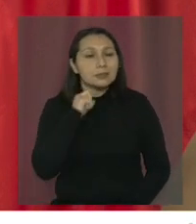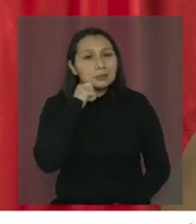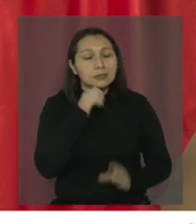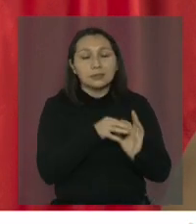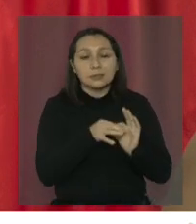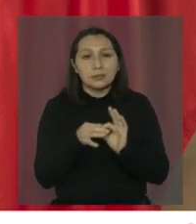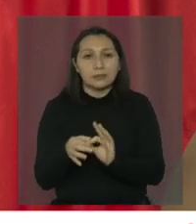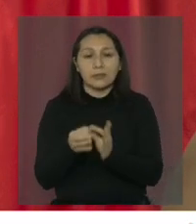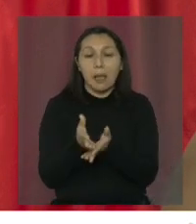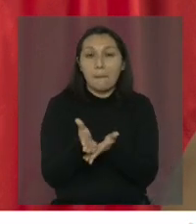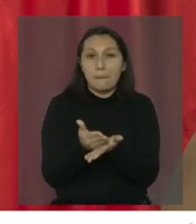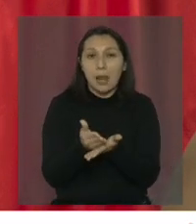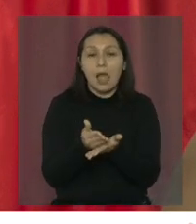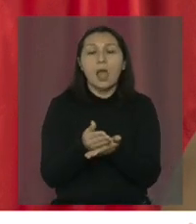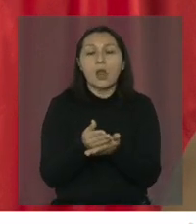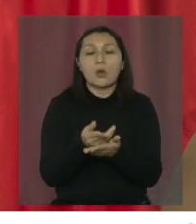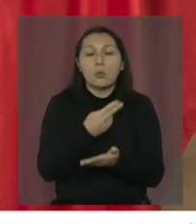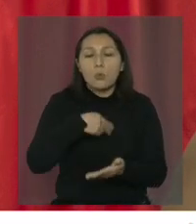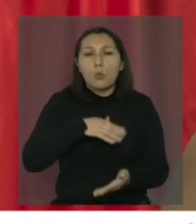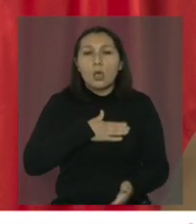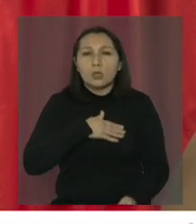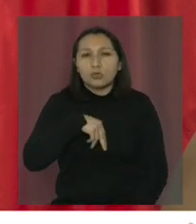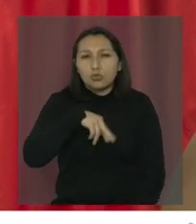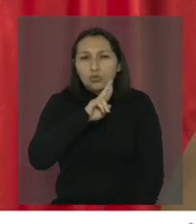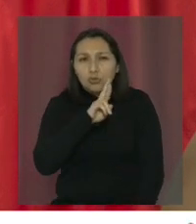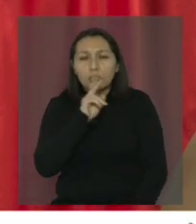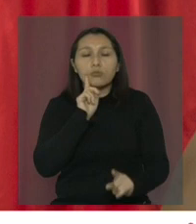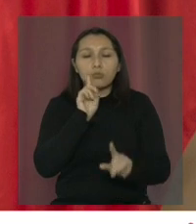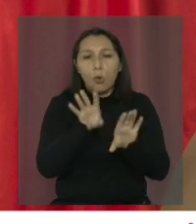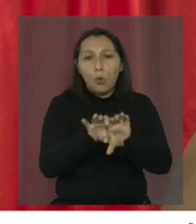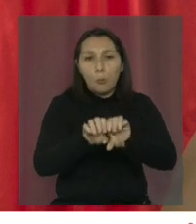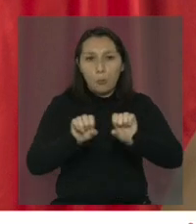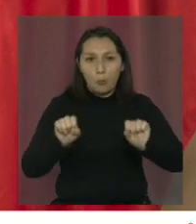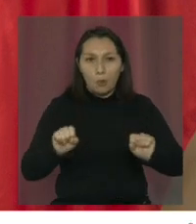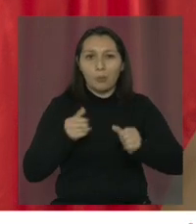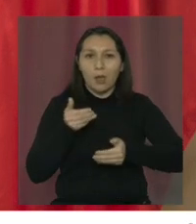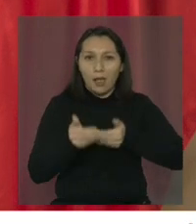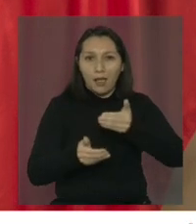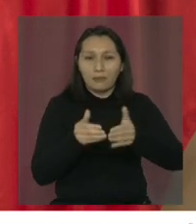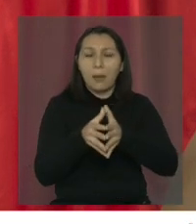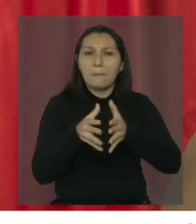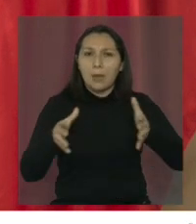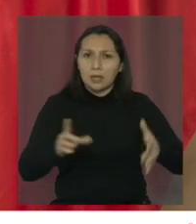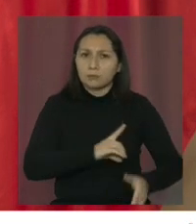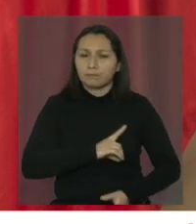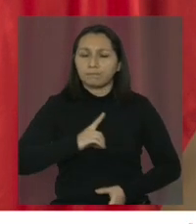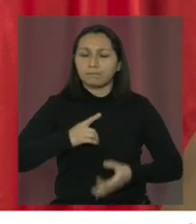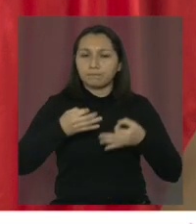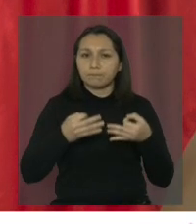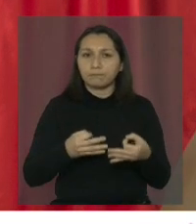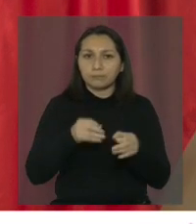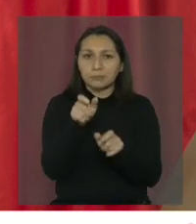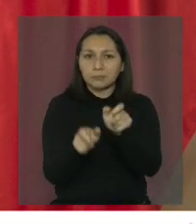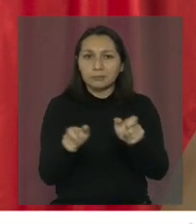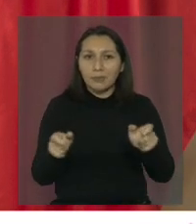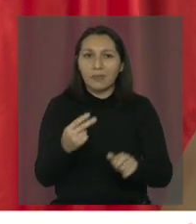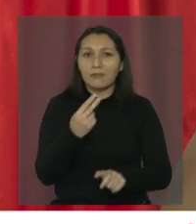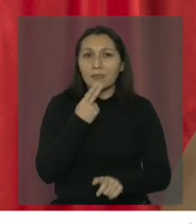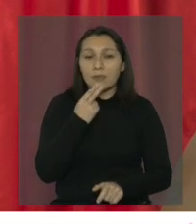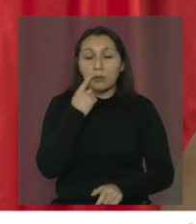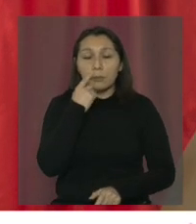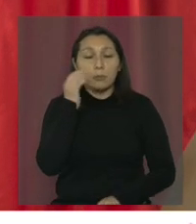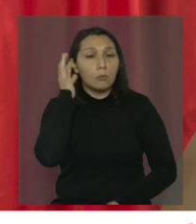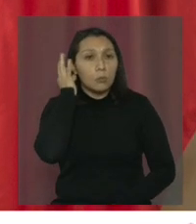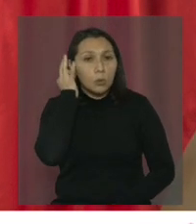el plan nuestro norte donde tenemos un compromiso de avanzar en mayor dignidad para los habitantes y las